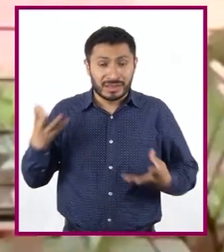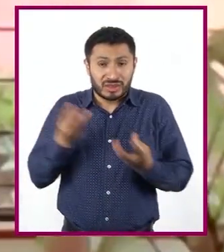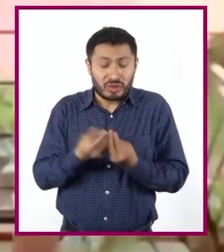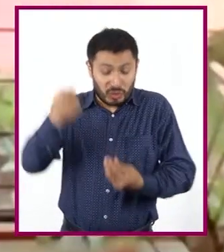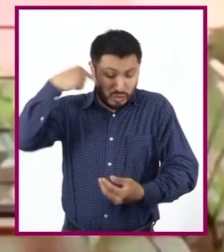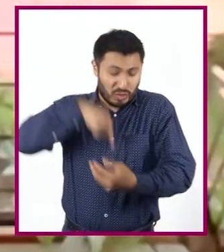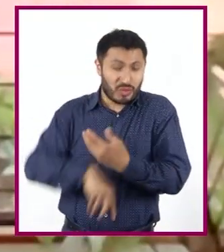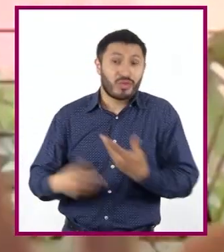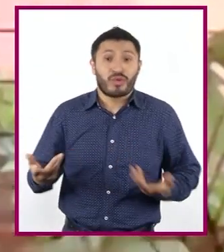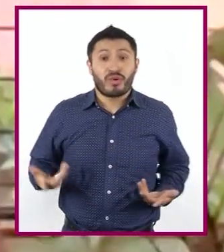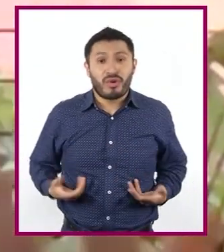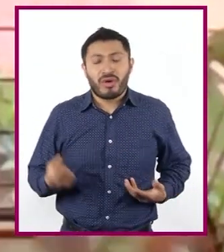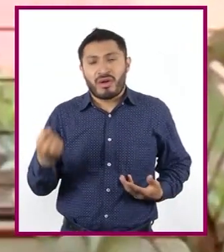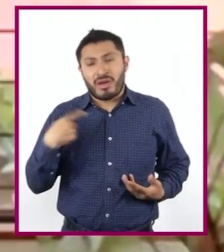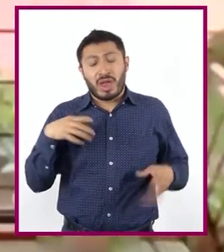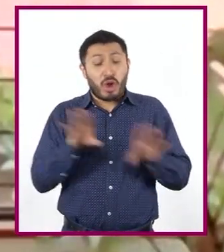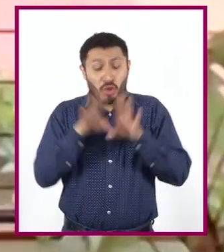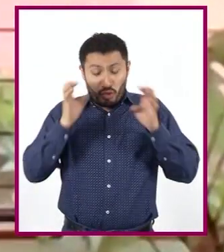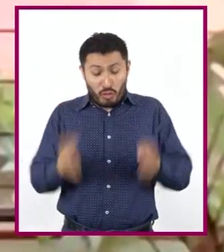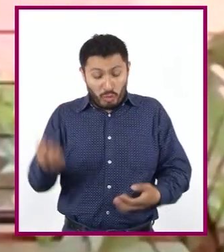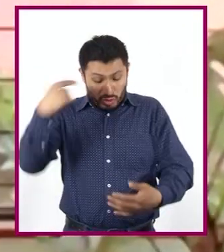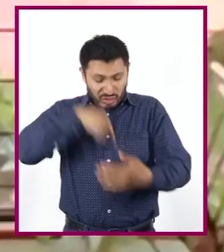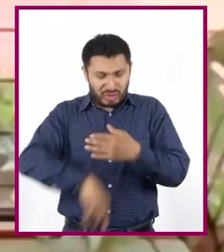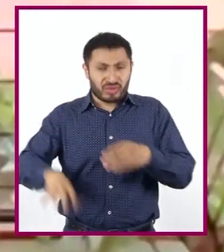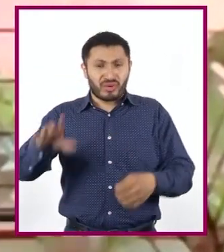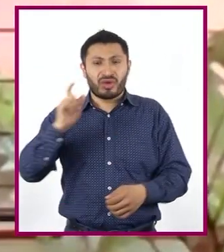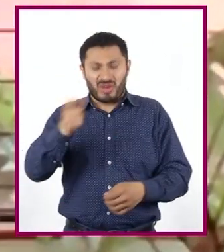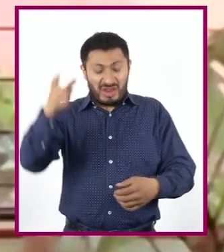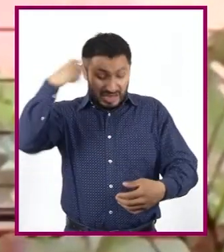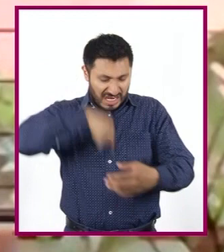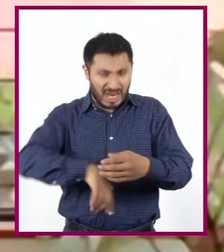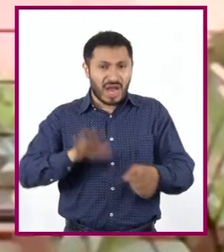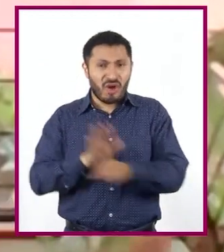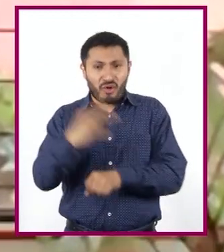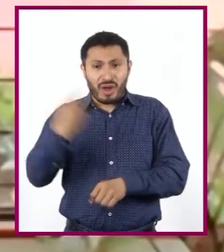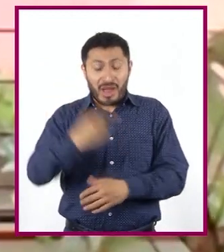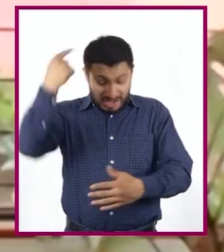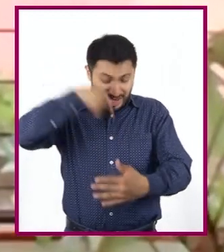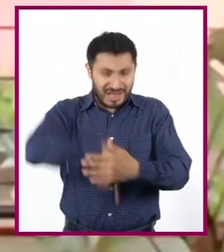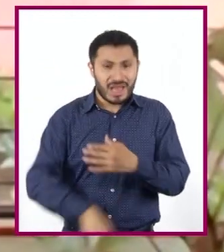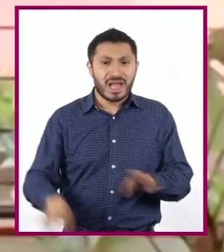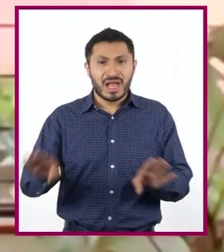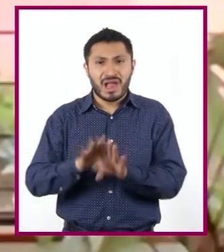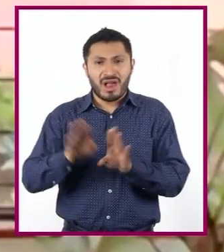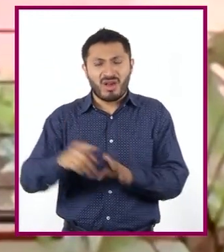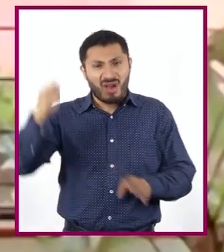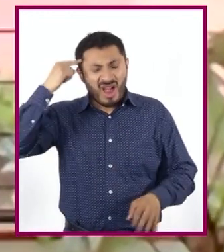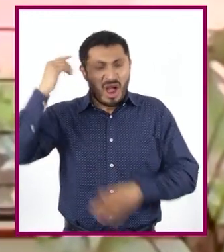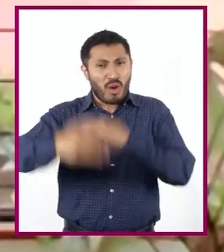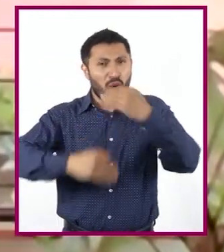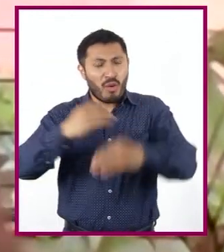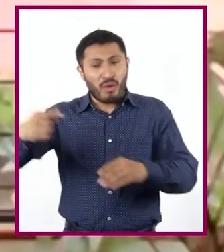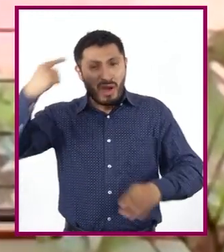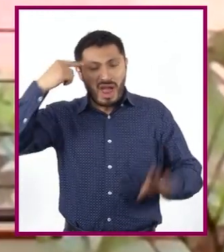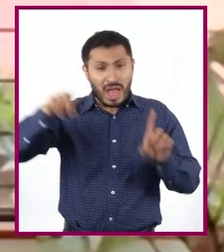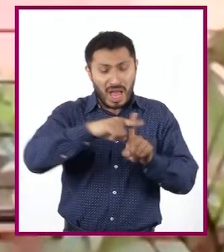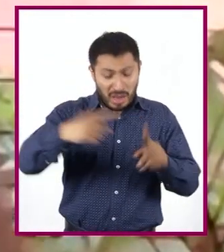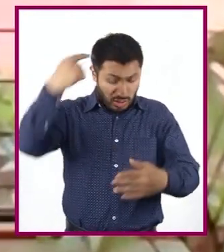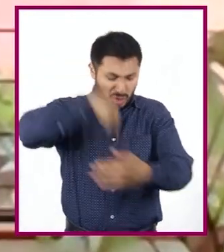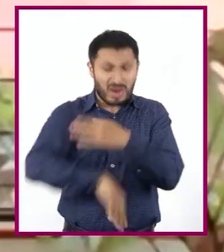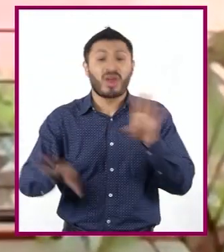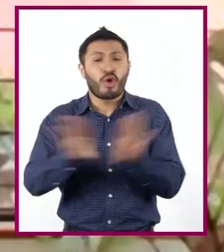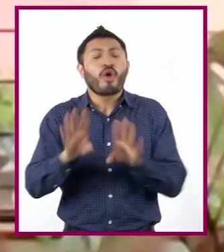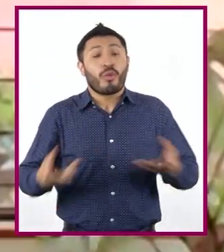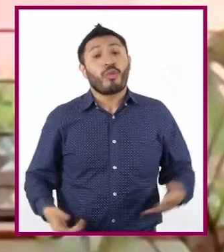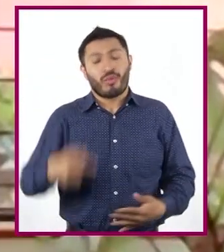abarcar todo lo que se ha escrito y publicado. Hay muchos más libros, entonces sí, efectivamente se puede abandonar la lectura en algún momento. Yo lo hago